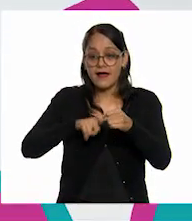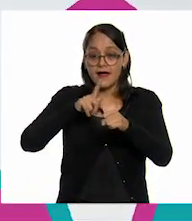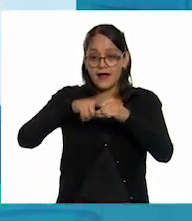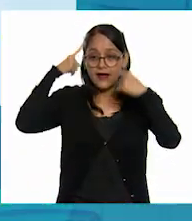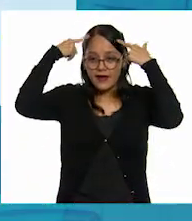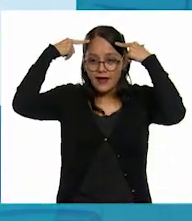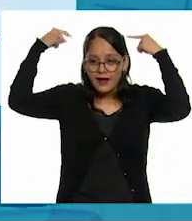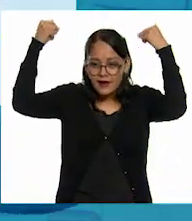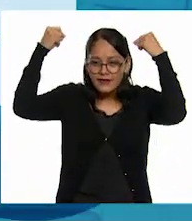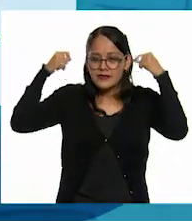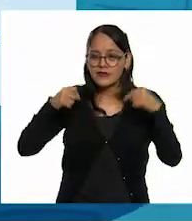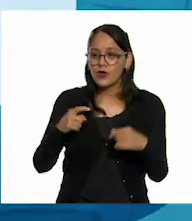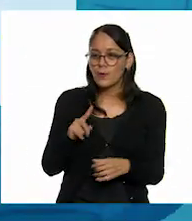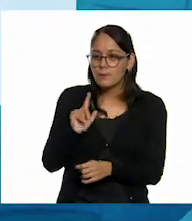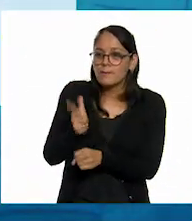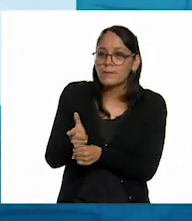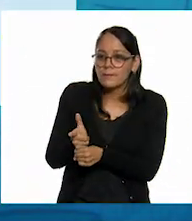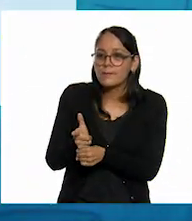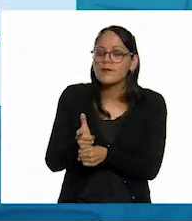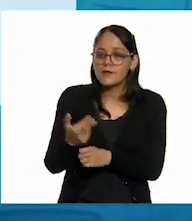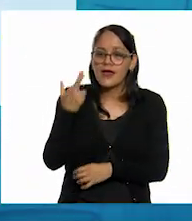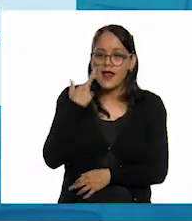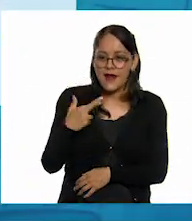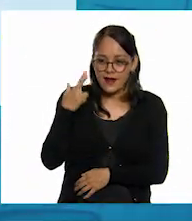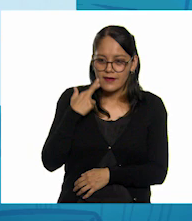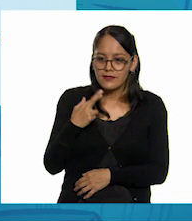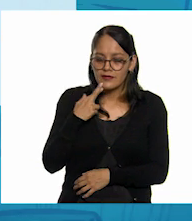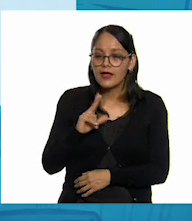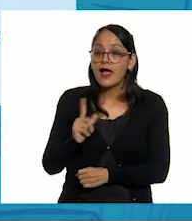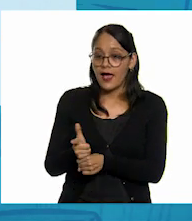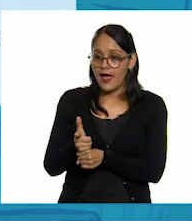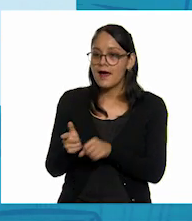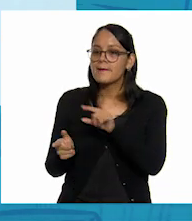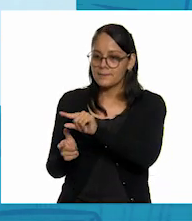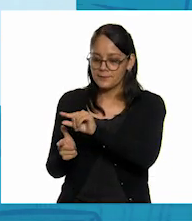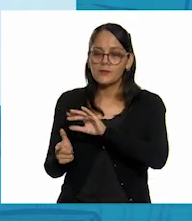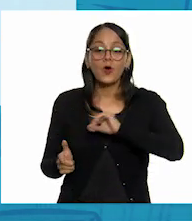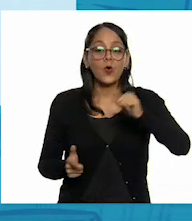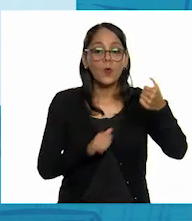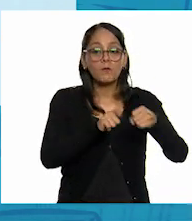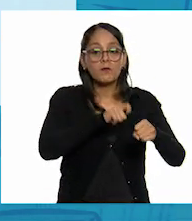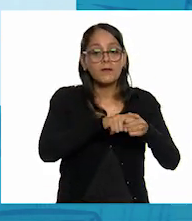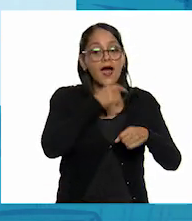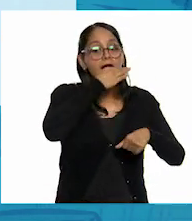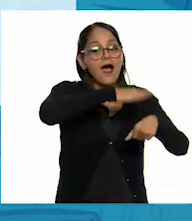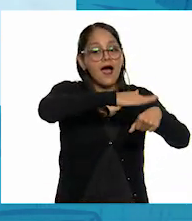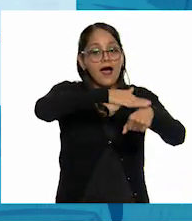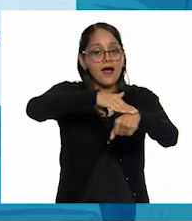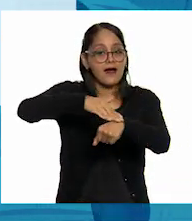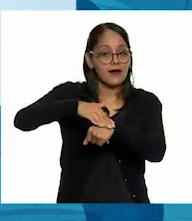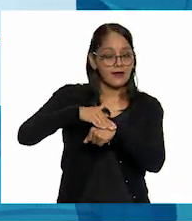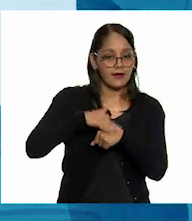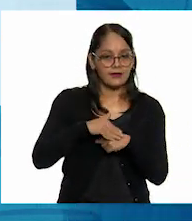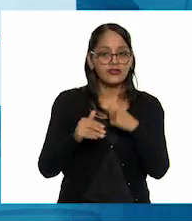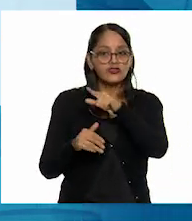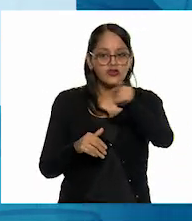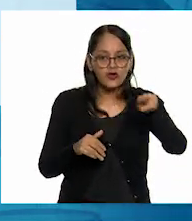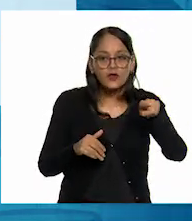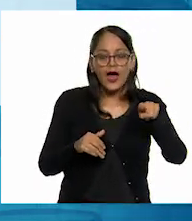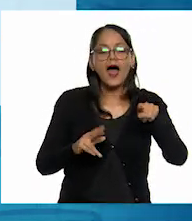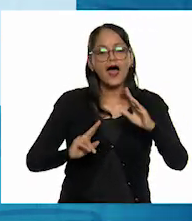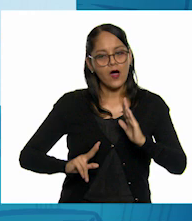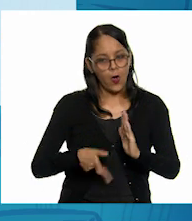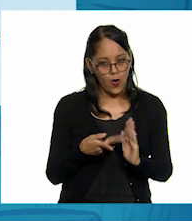de los trucos de los ratones y entonces les dice la verdad a todos los demás animales y cada uno recupera su